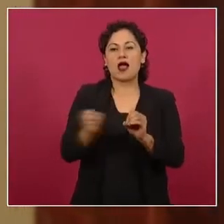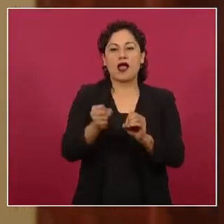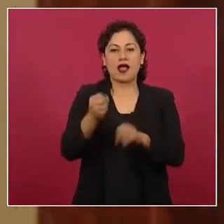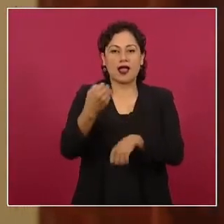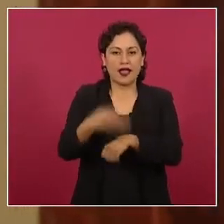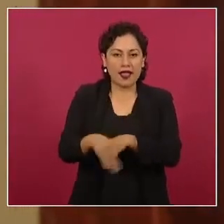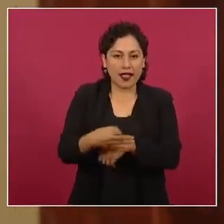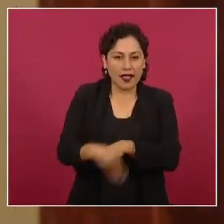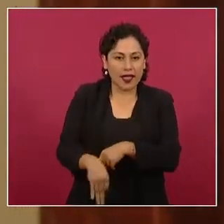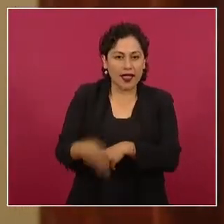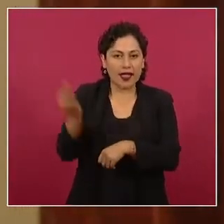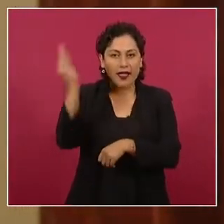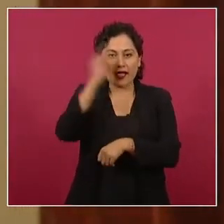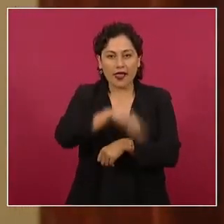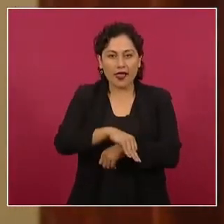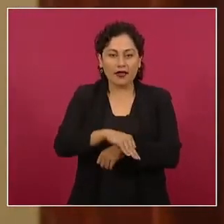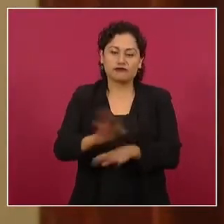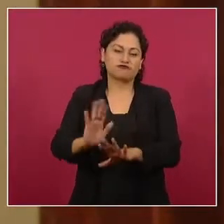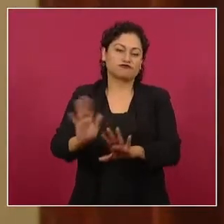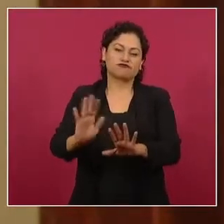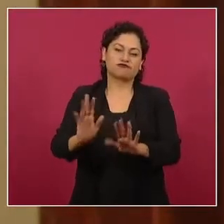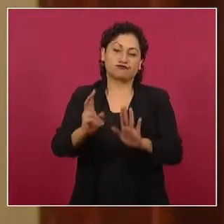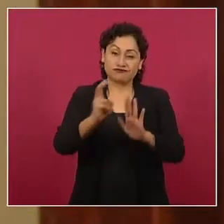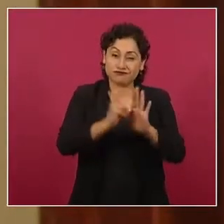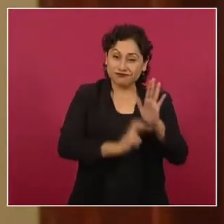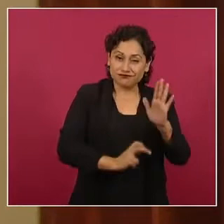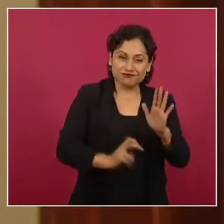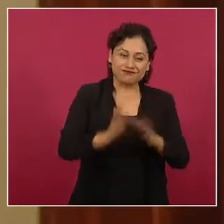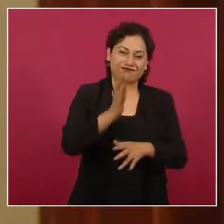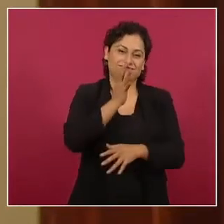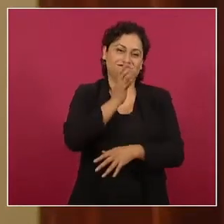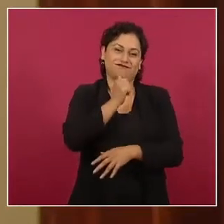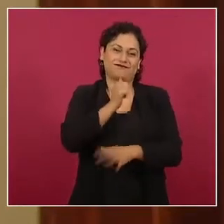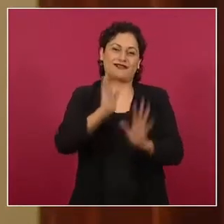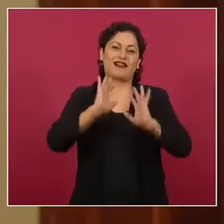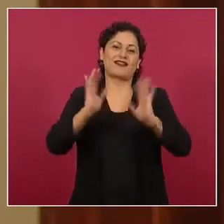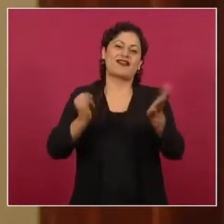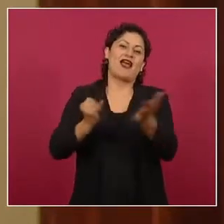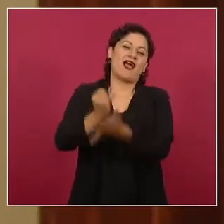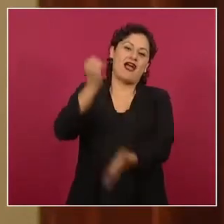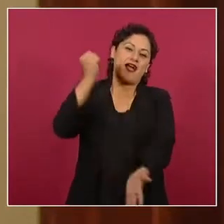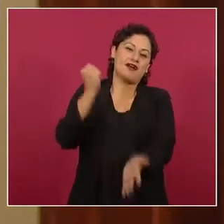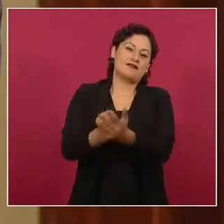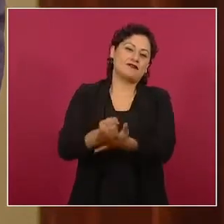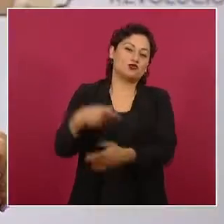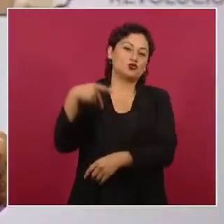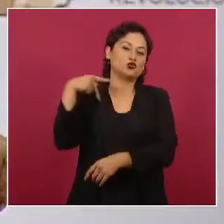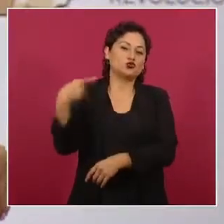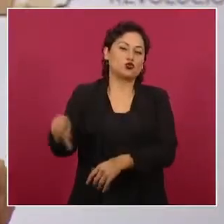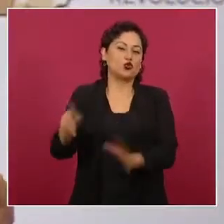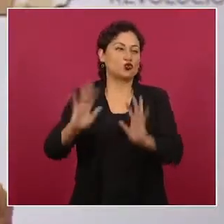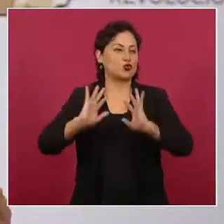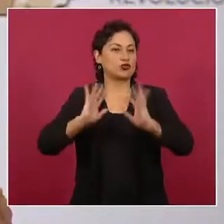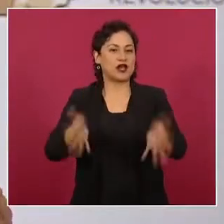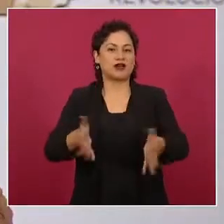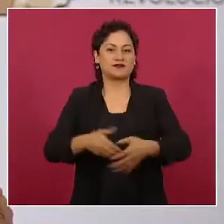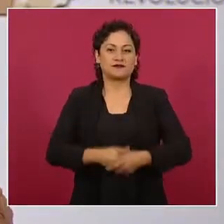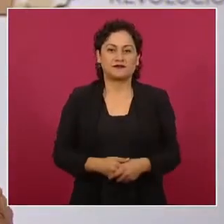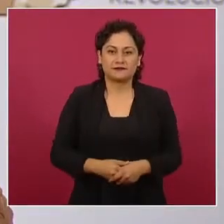ya no se puede, ya es una cosa juzgada. ¿Qué vamos a